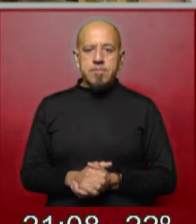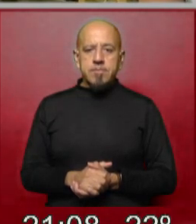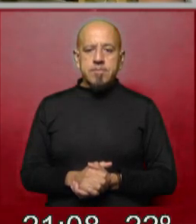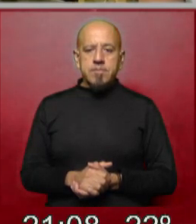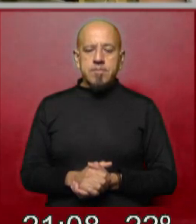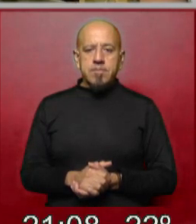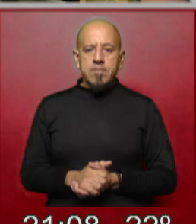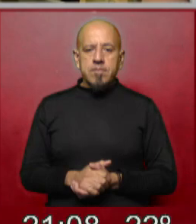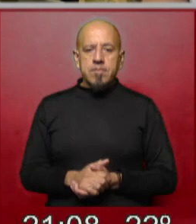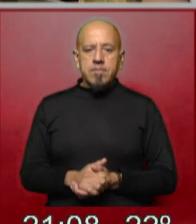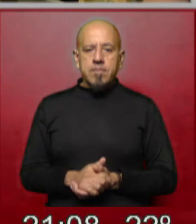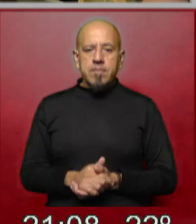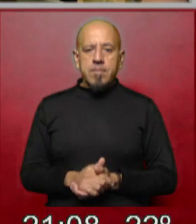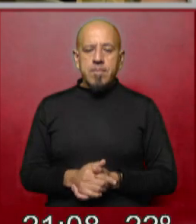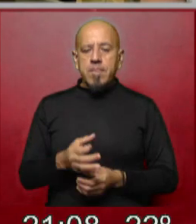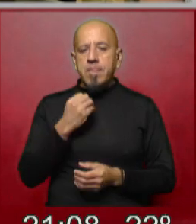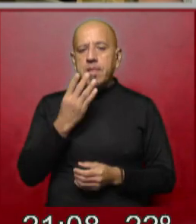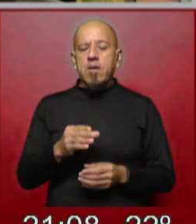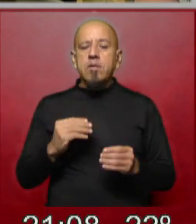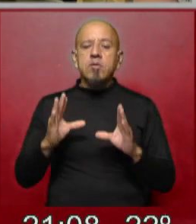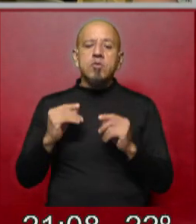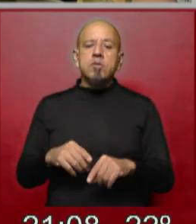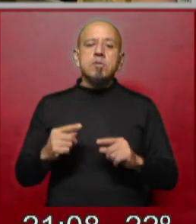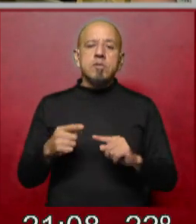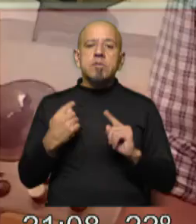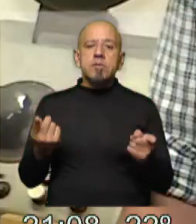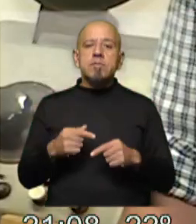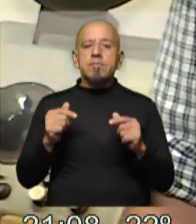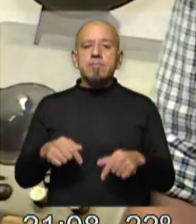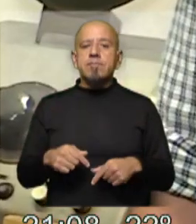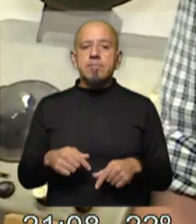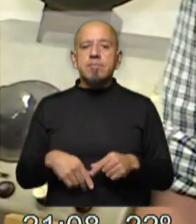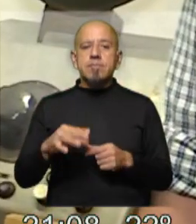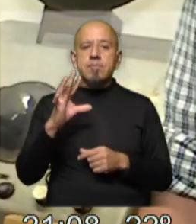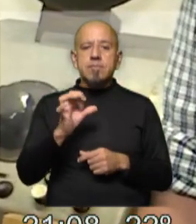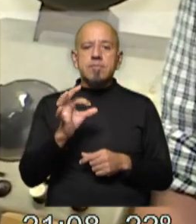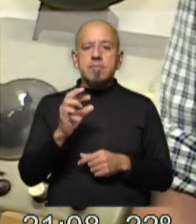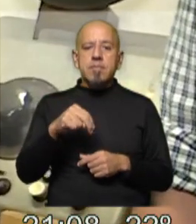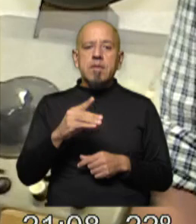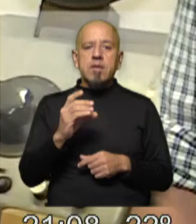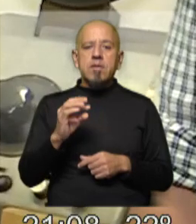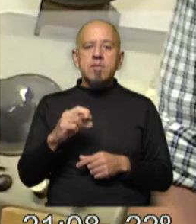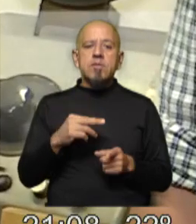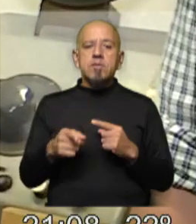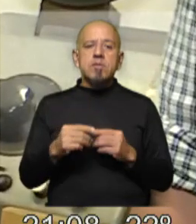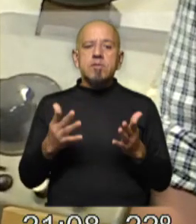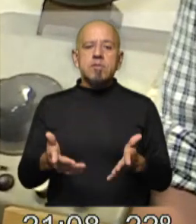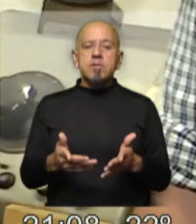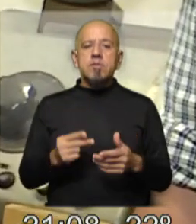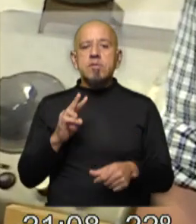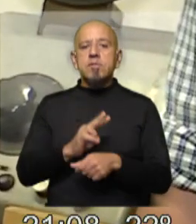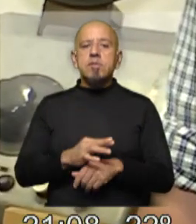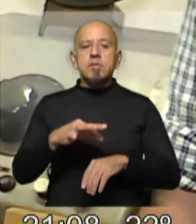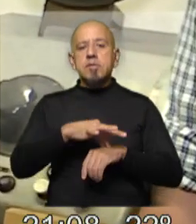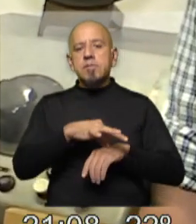Hola Lu, hola Pablito, buenas noches para todas y todos, así es, estamos acá en Sondor y exactamente, efectivamente, vamos a hacer una visita guiada y